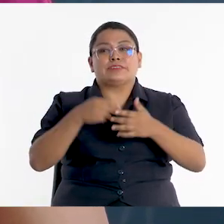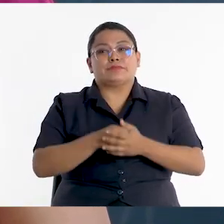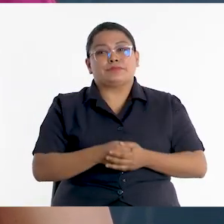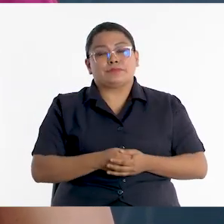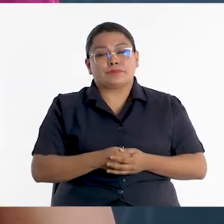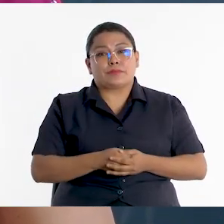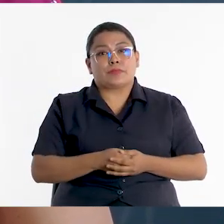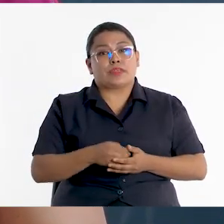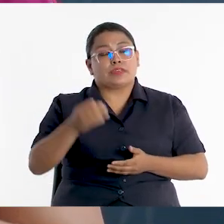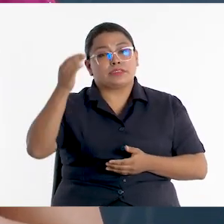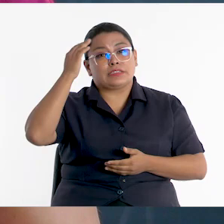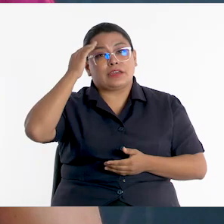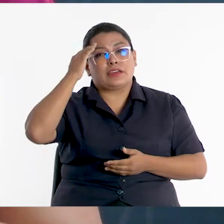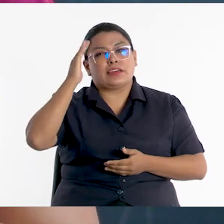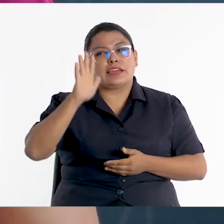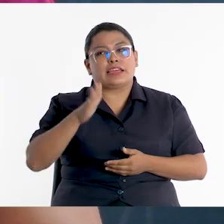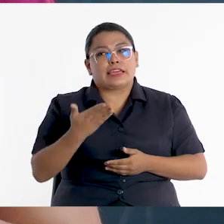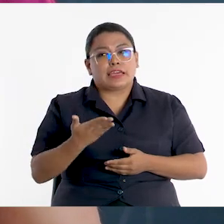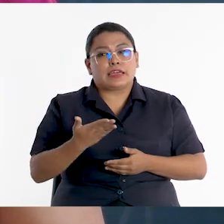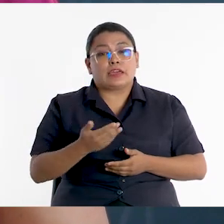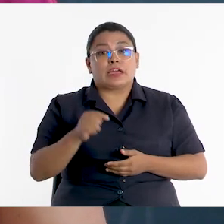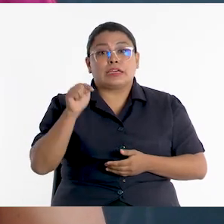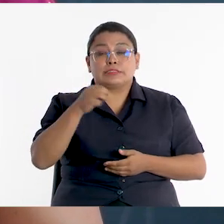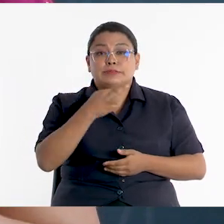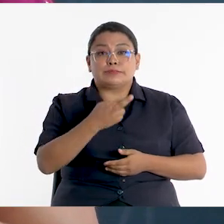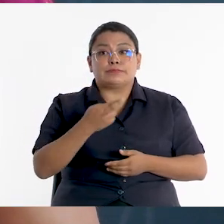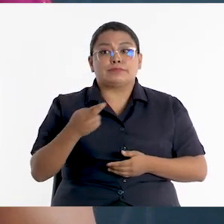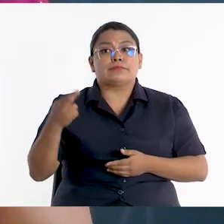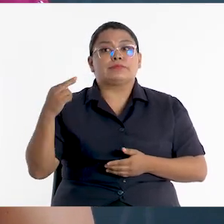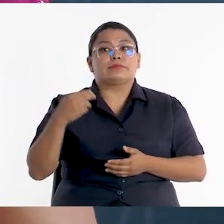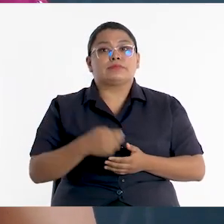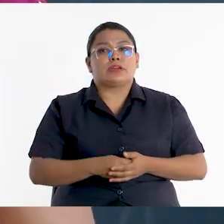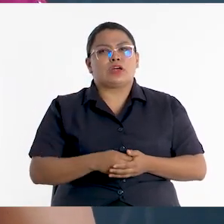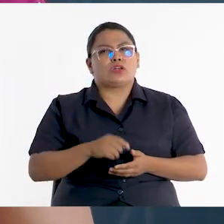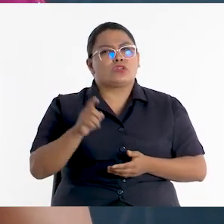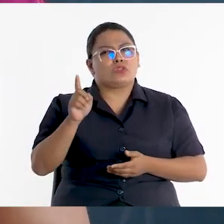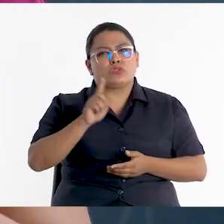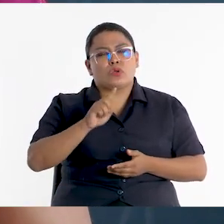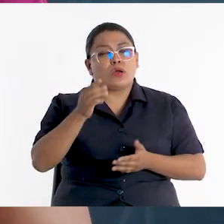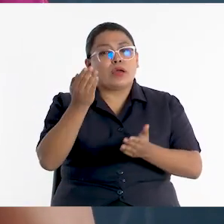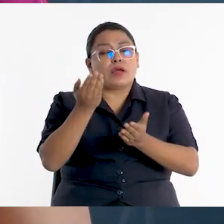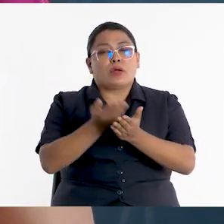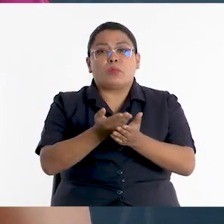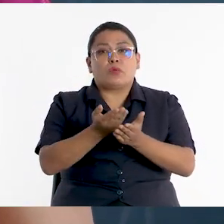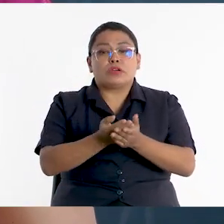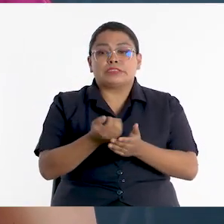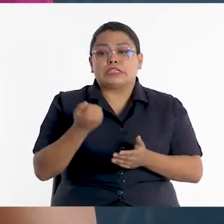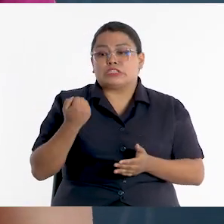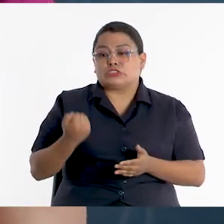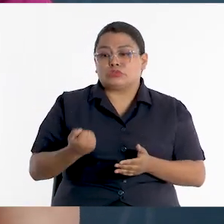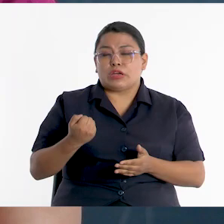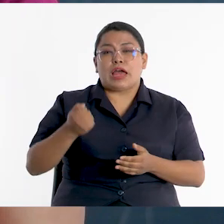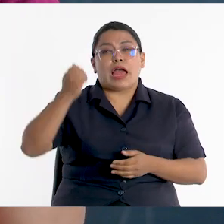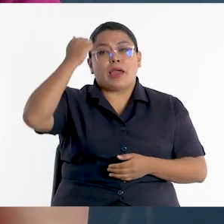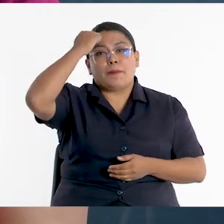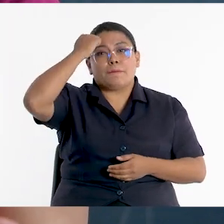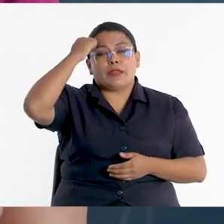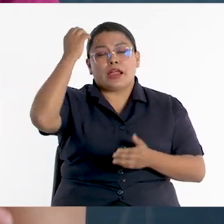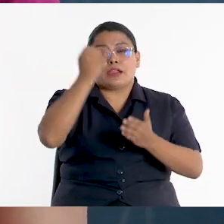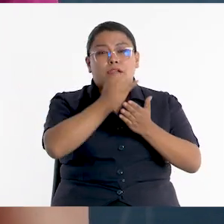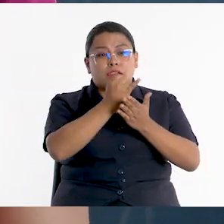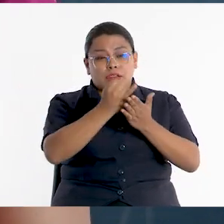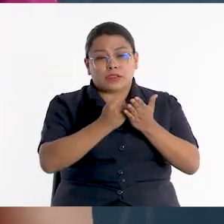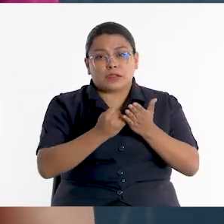divisiones. Es de recalcar que este recurso no es el propósito que el estudiante